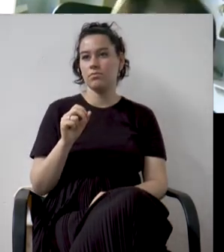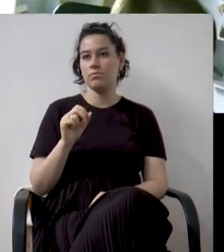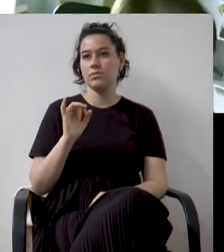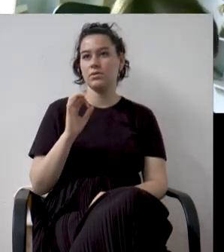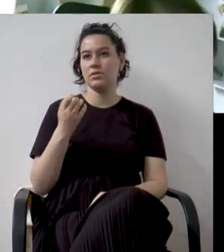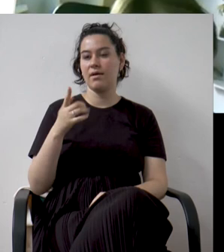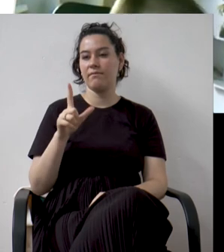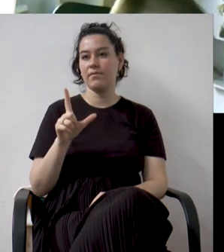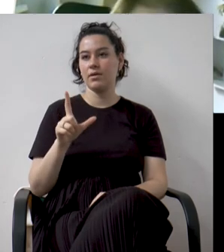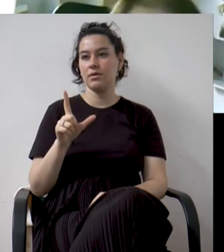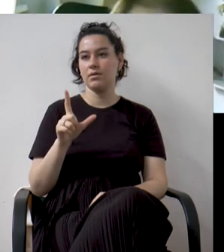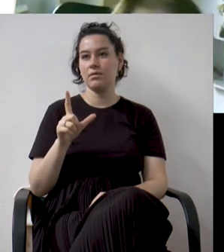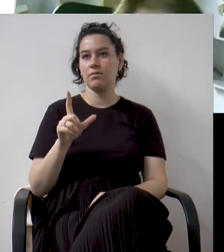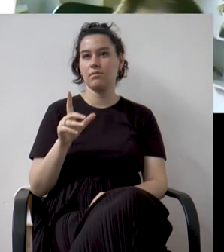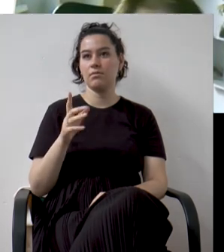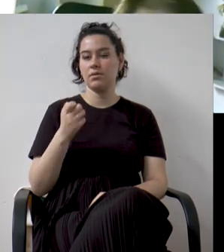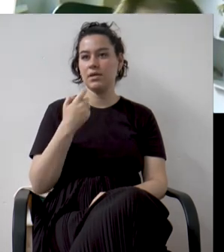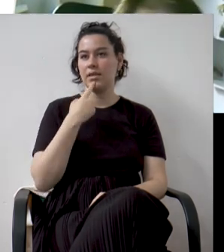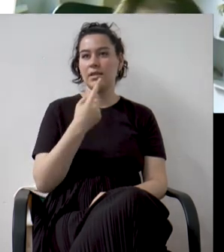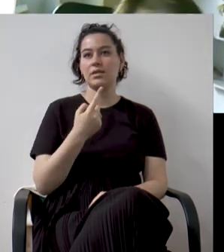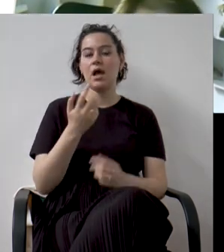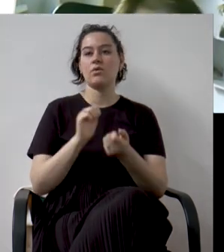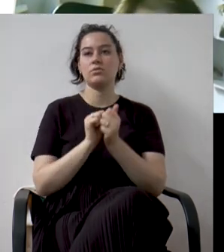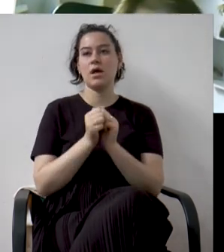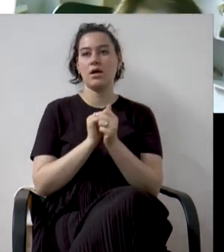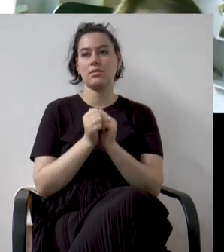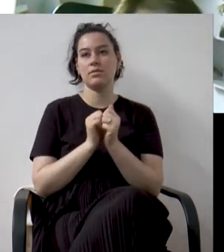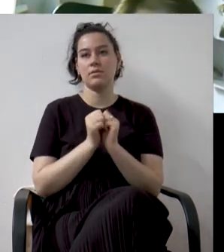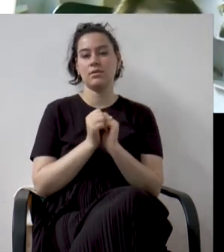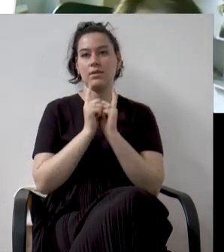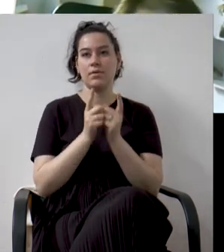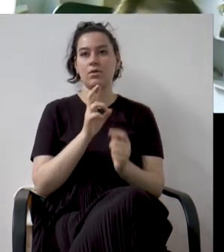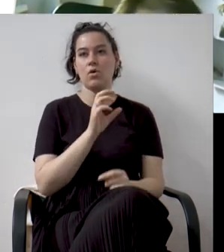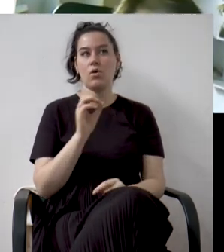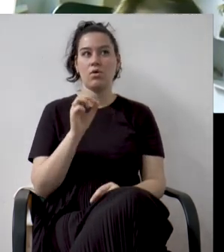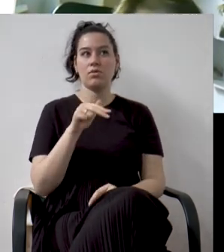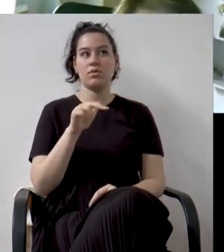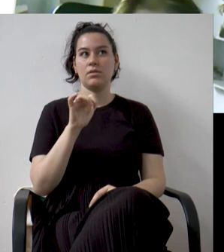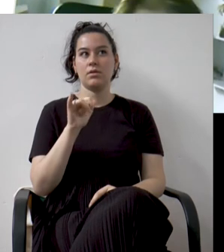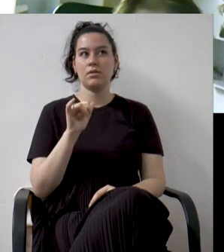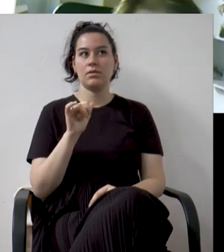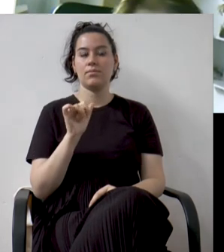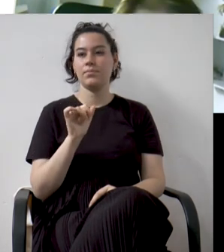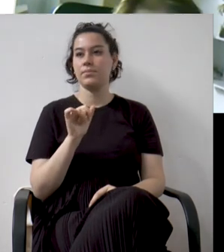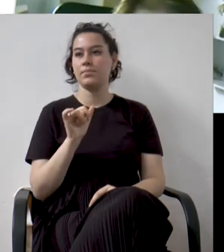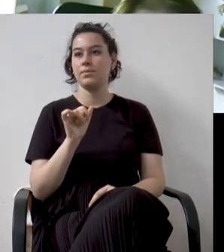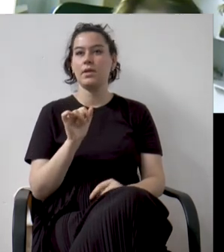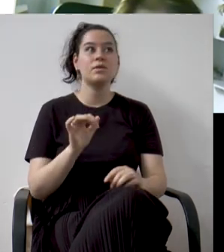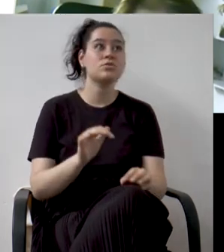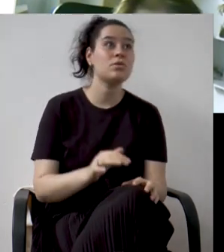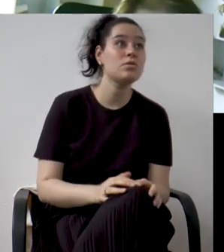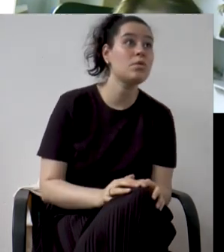Isabel estaba comentando algunas cosas en el chat y también Rodney estaba pidiendo la palabra para hablar.